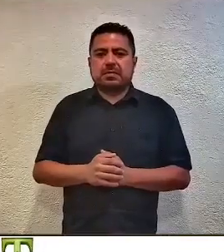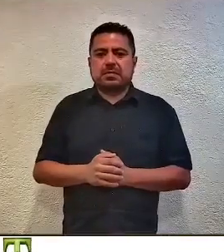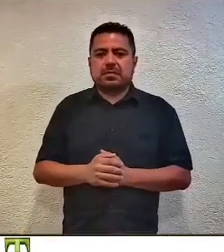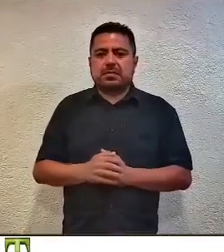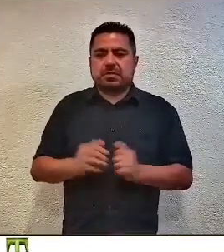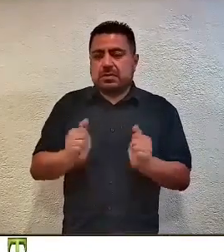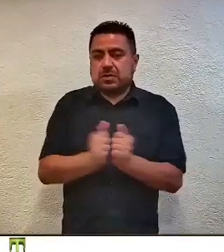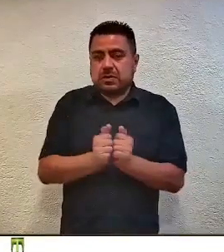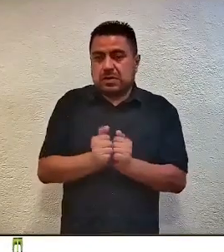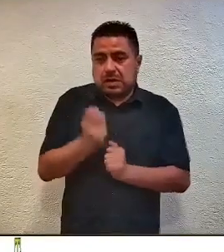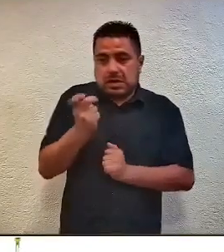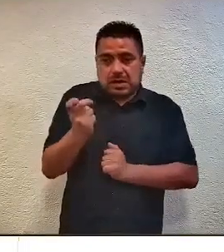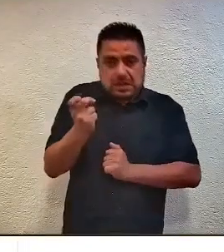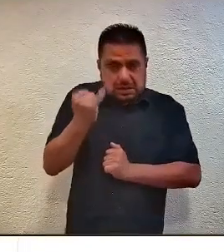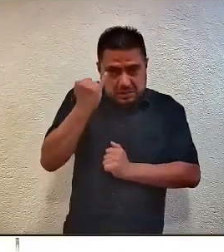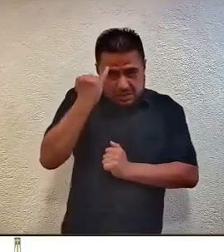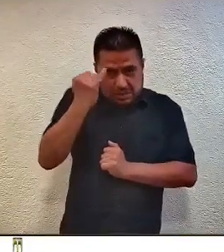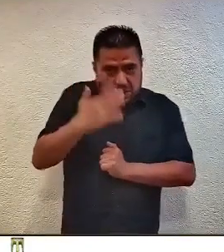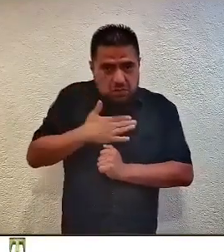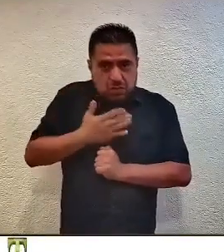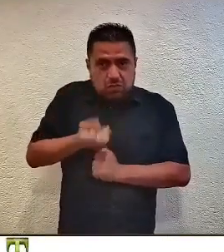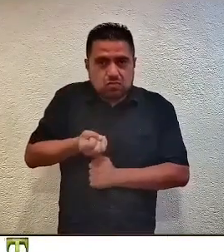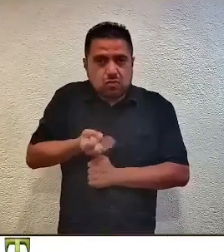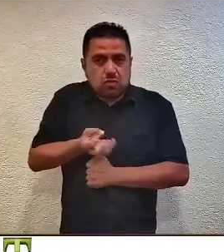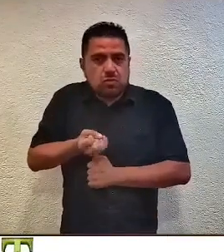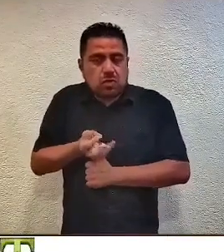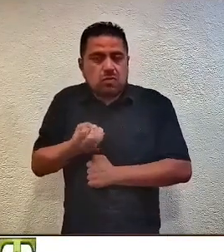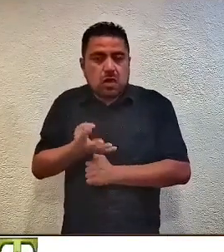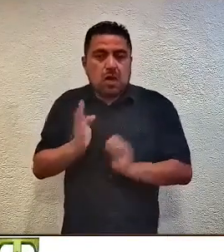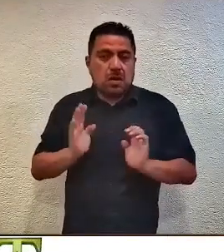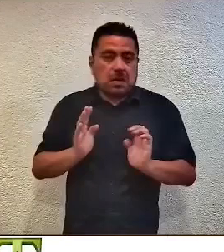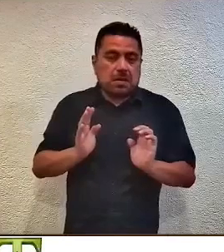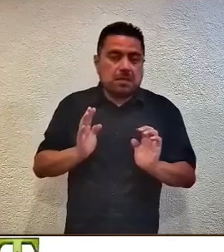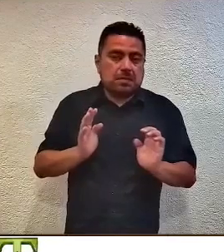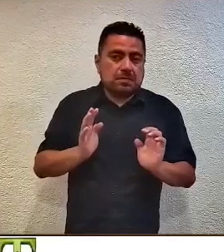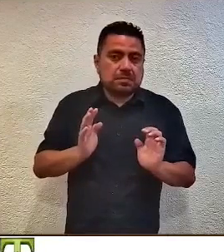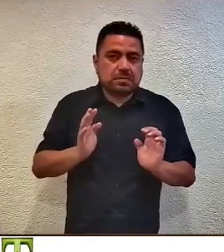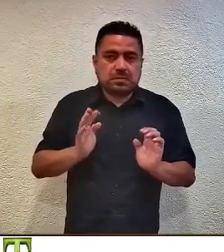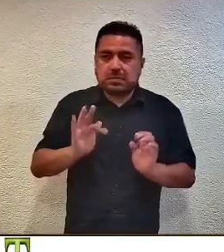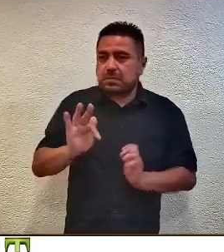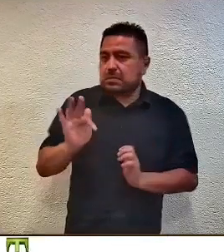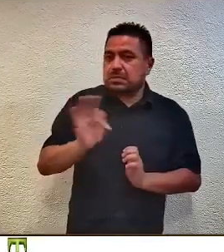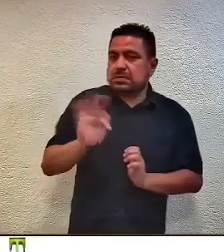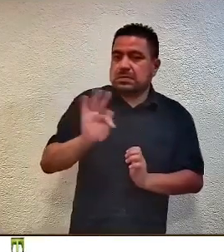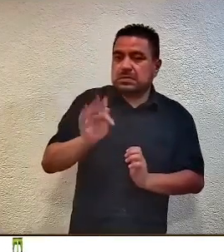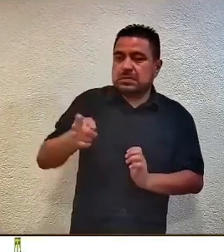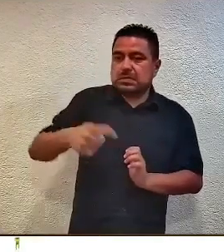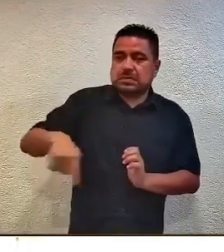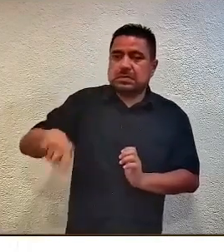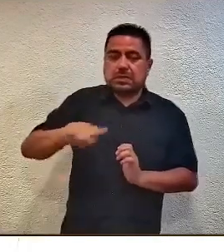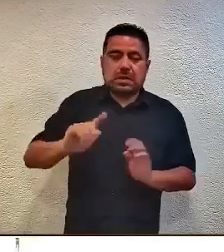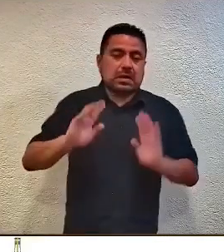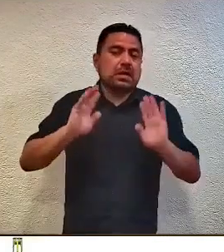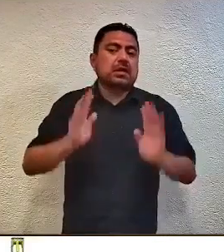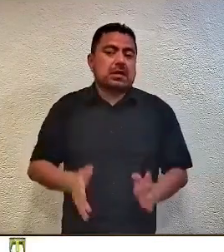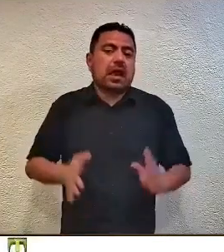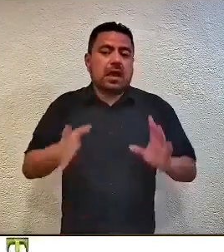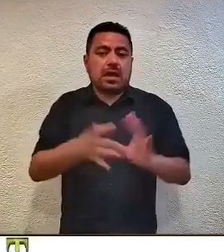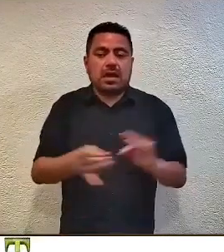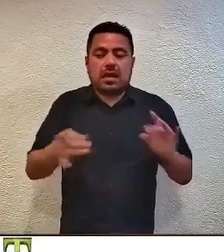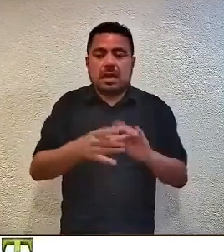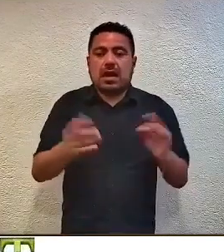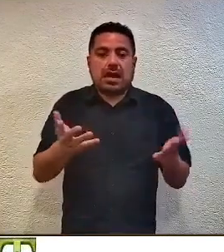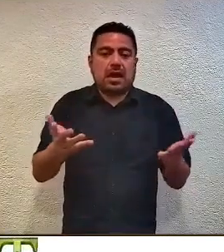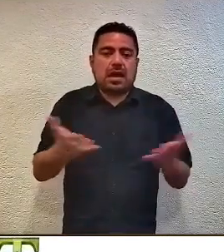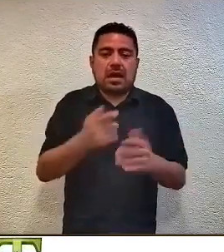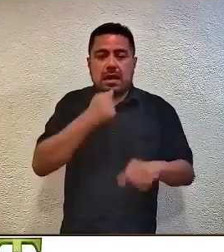En este orden de ideas, si en la sustanciación se estimó viable que se hiciera